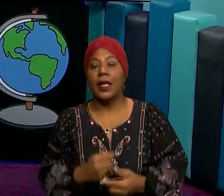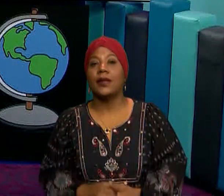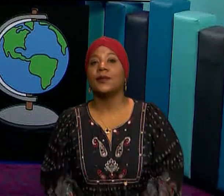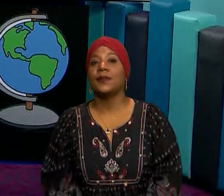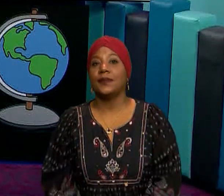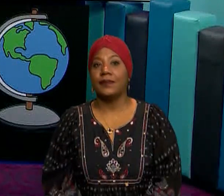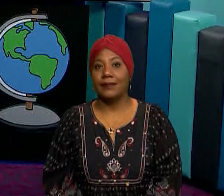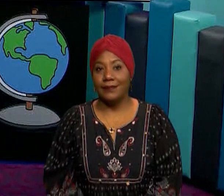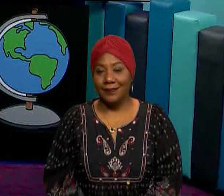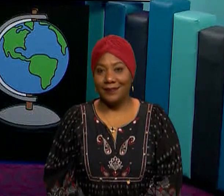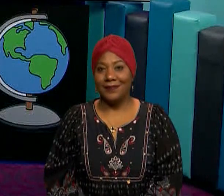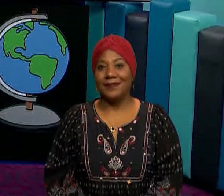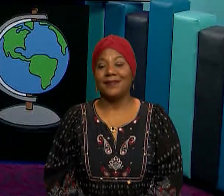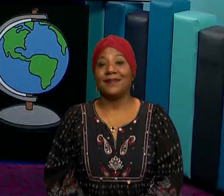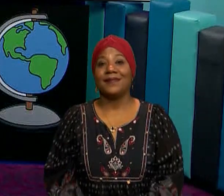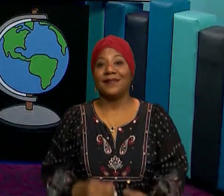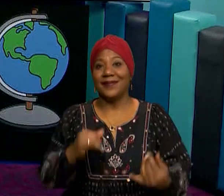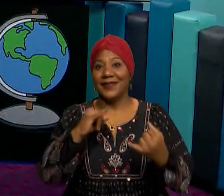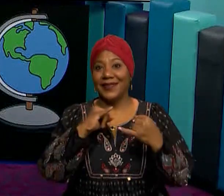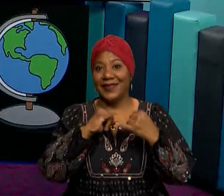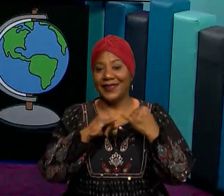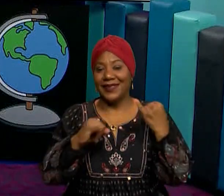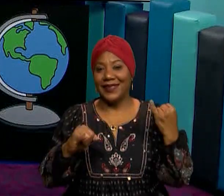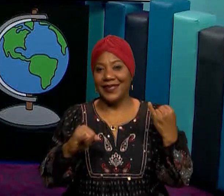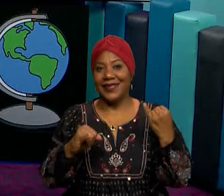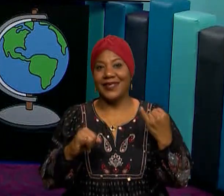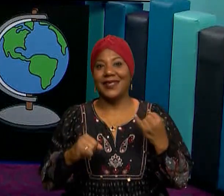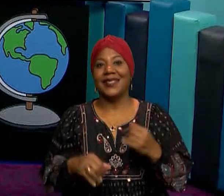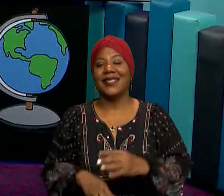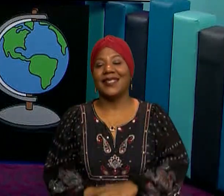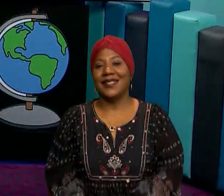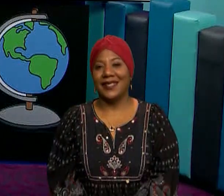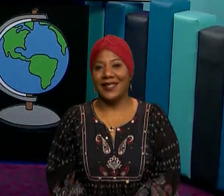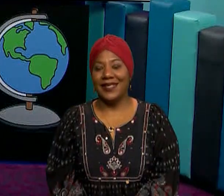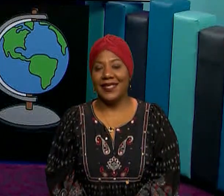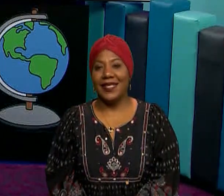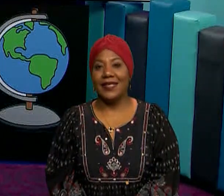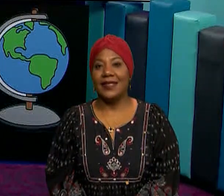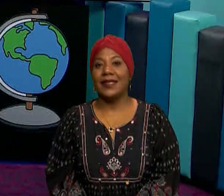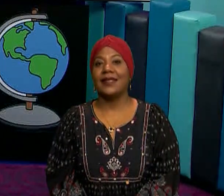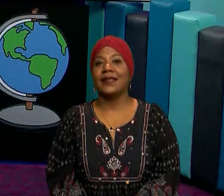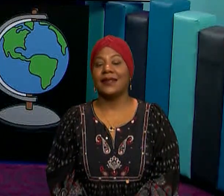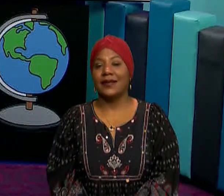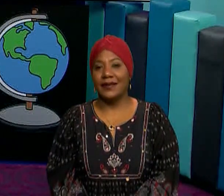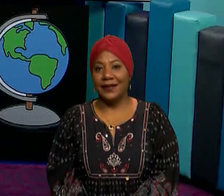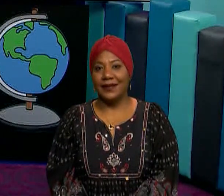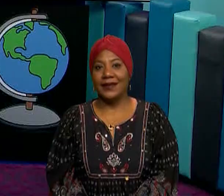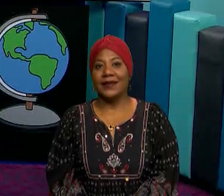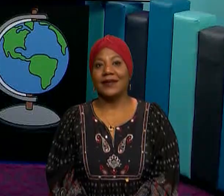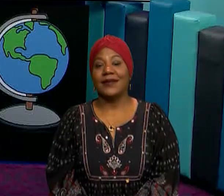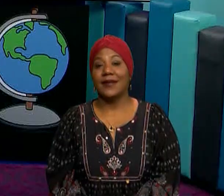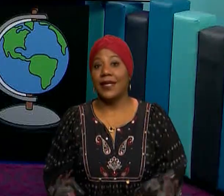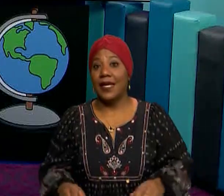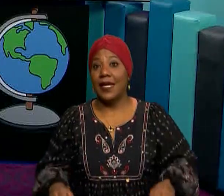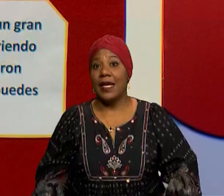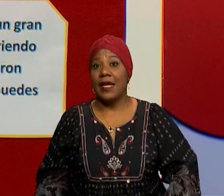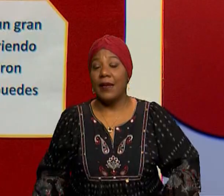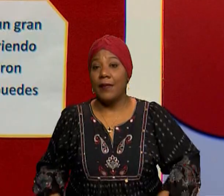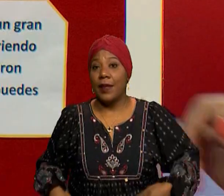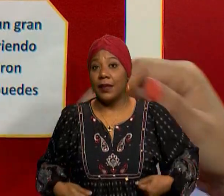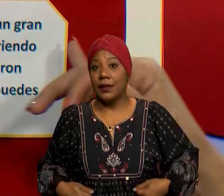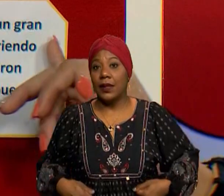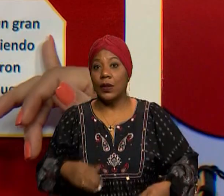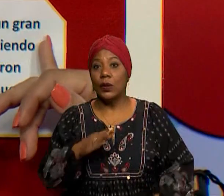dónde? Al desenlace. Muy bien. ¿Cuál es el desenlace o el cierre? Que el pantalón y el